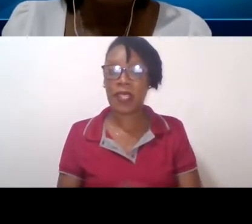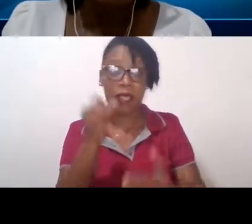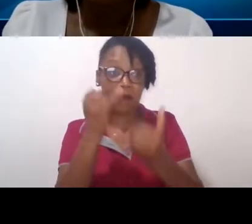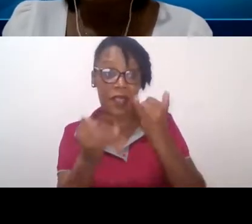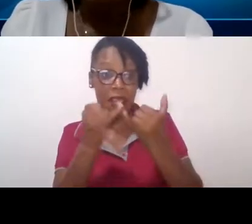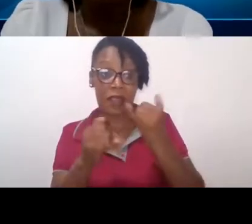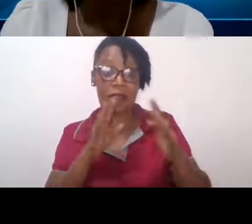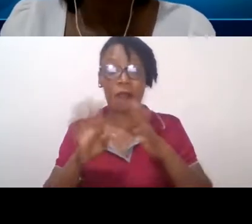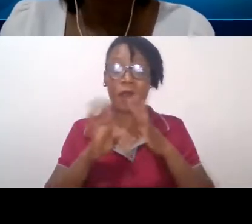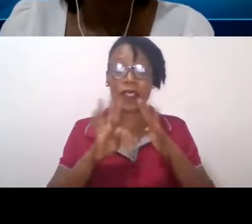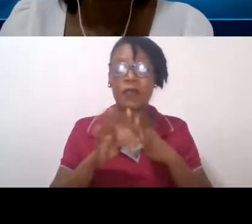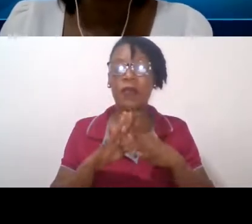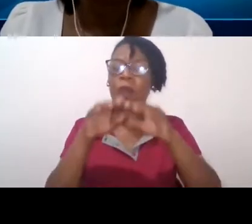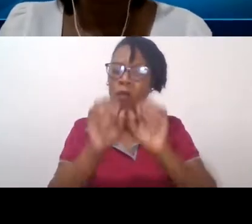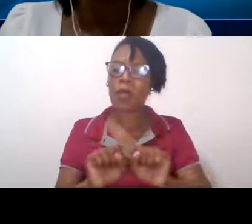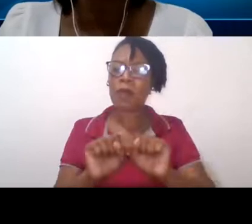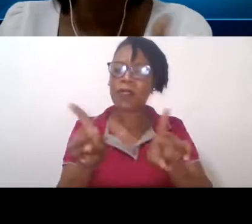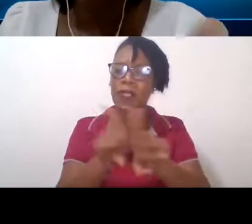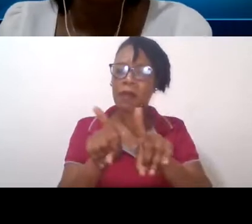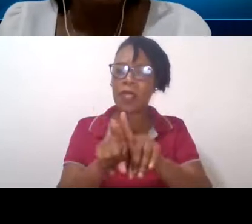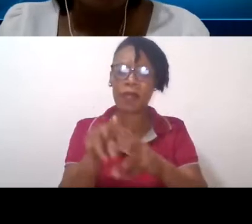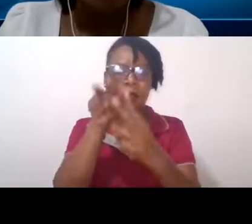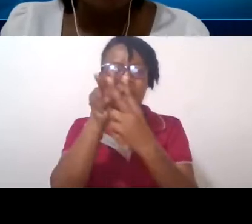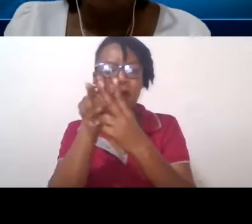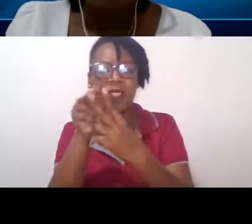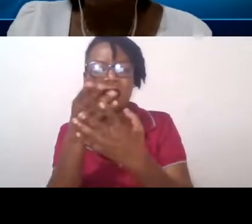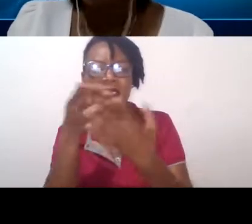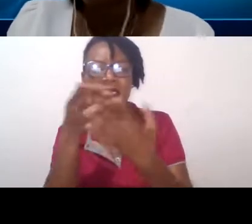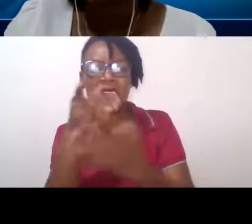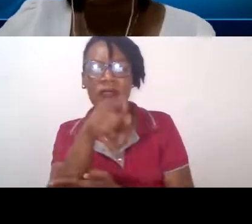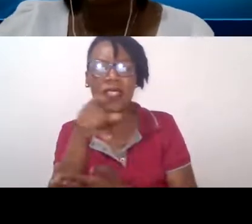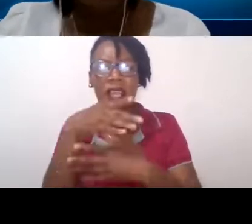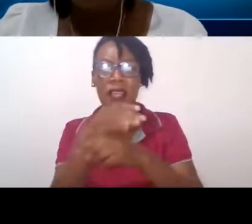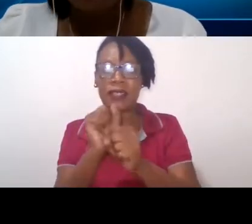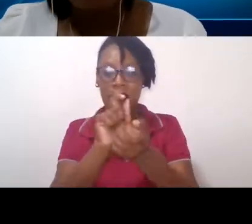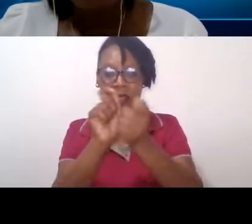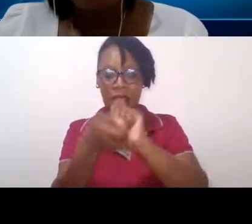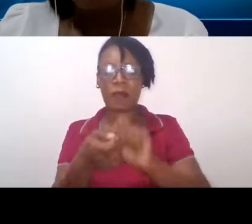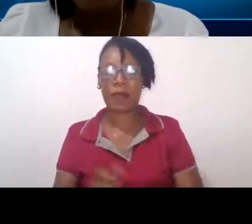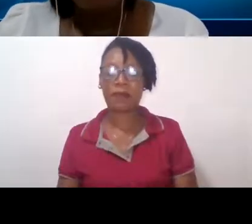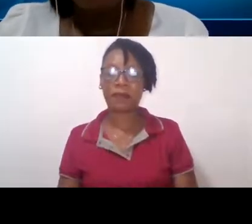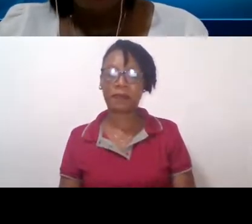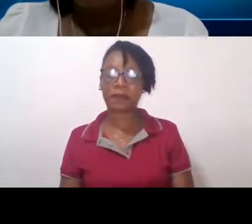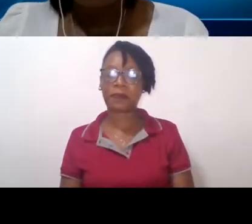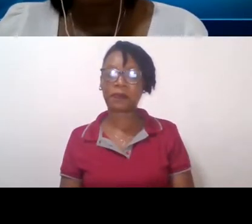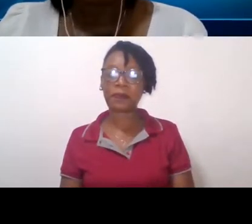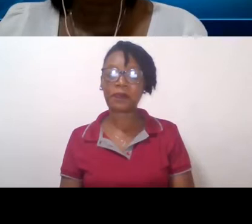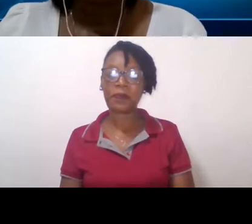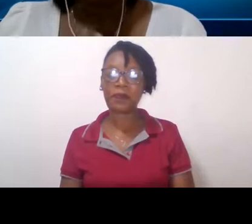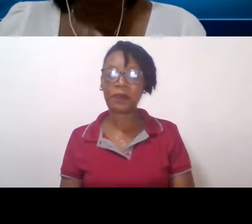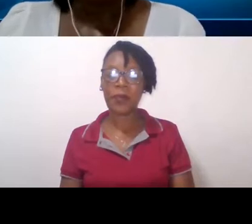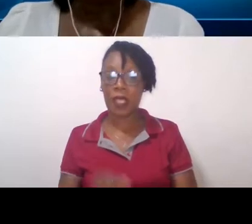al final en el conversatorio podamos también conocer qué es lo que usted está haciendo en el campo, porque eso es importante.